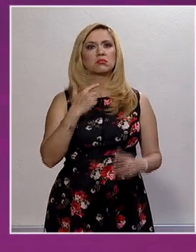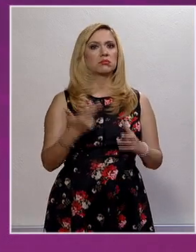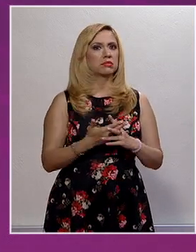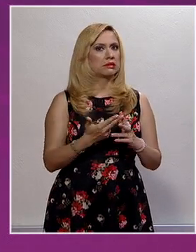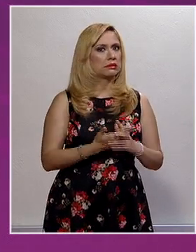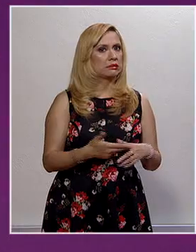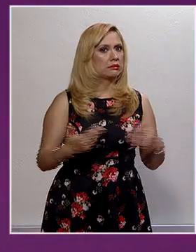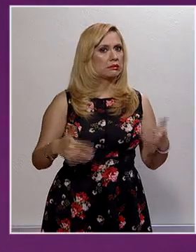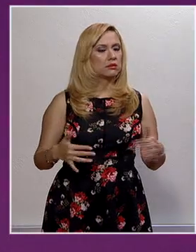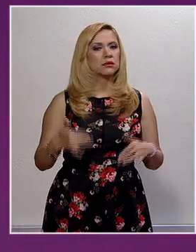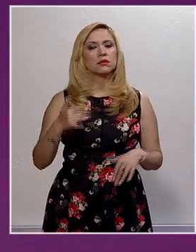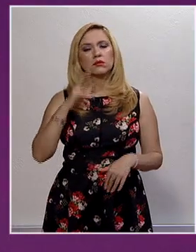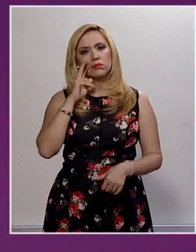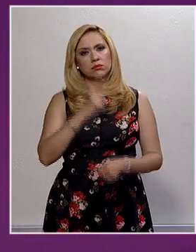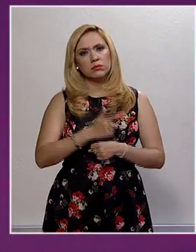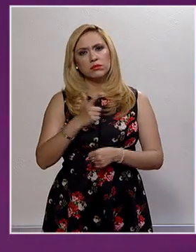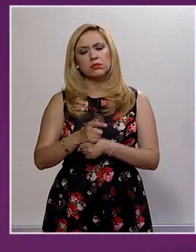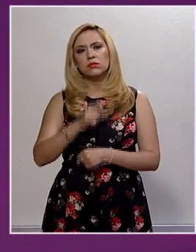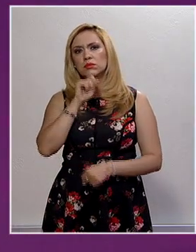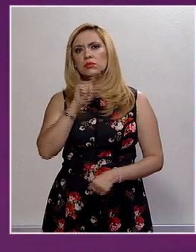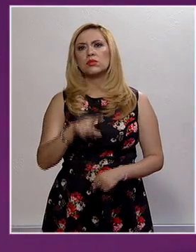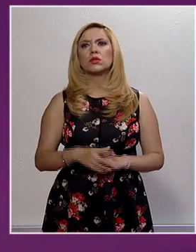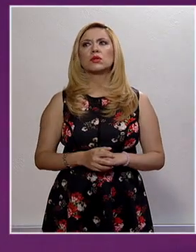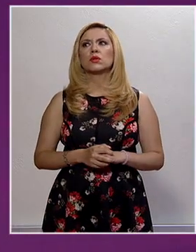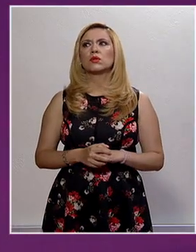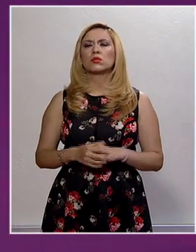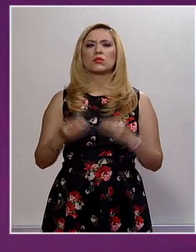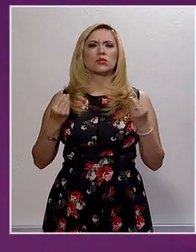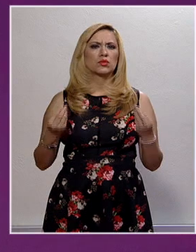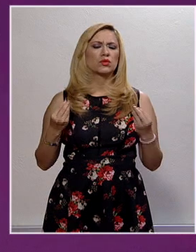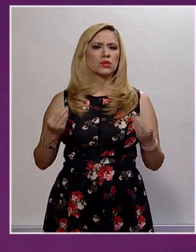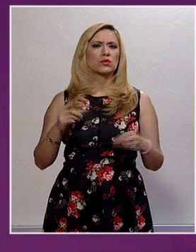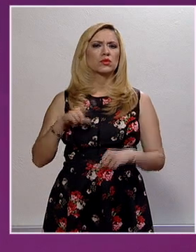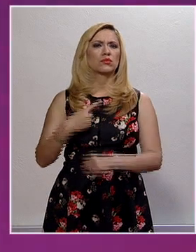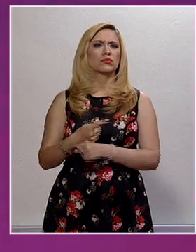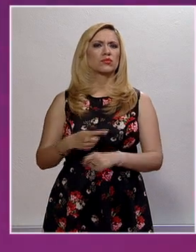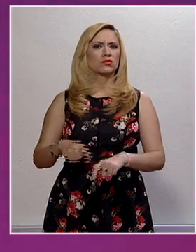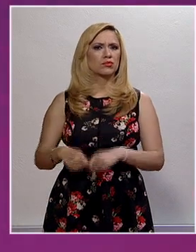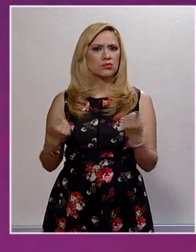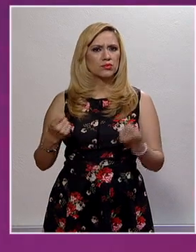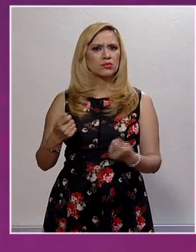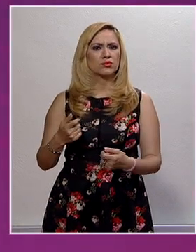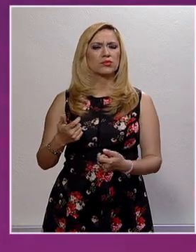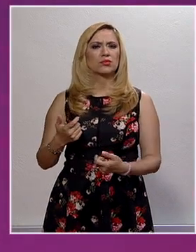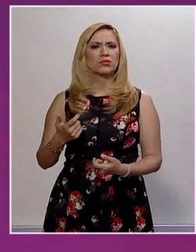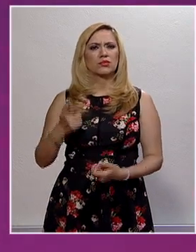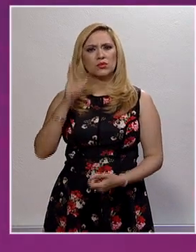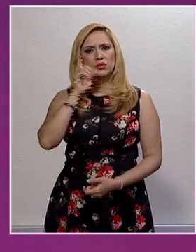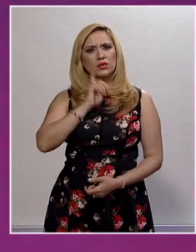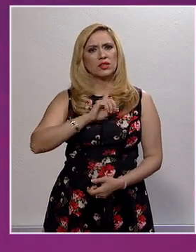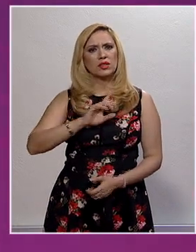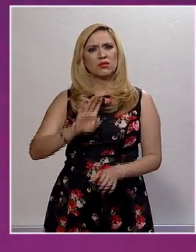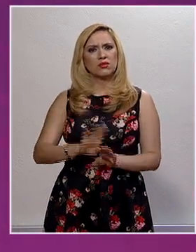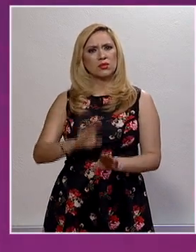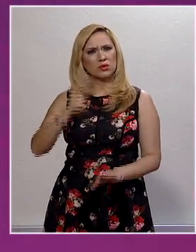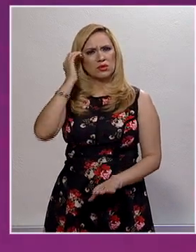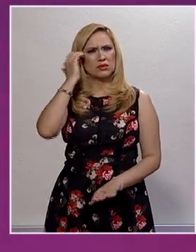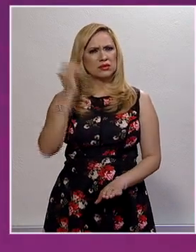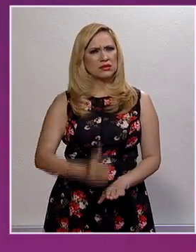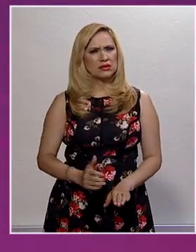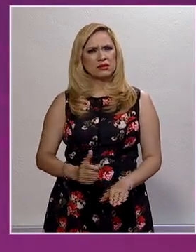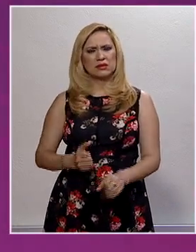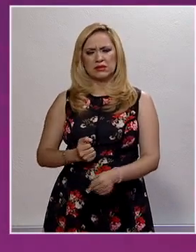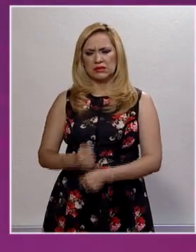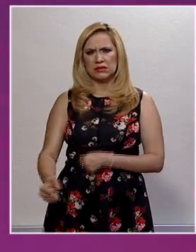mujeres, y se detectó también mucha violencia sexual y saña contra sus cuerpos. Entonces encontrábamos índices